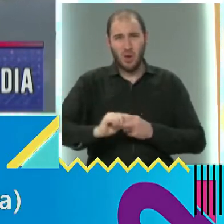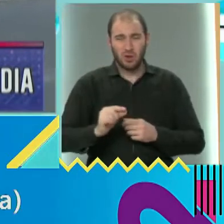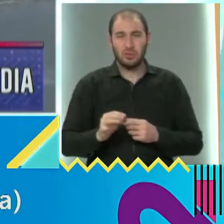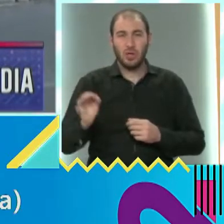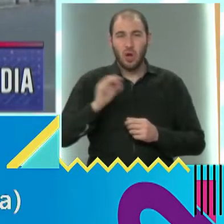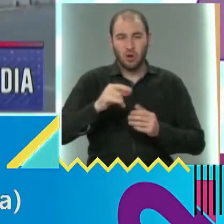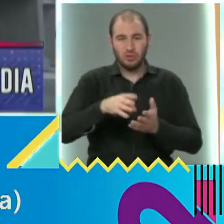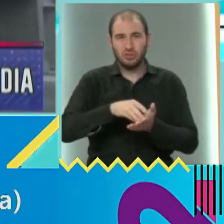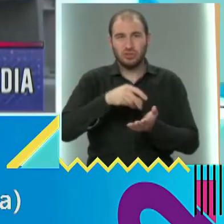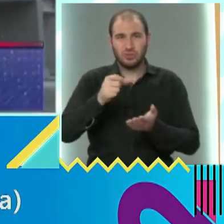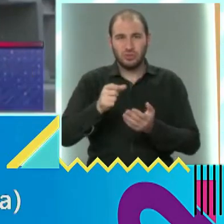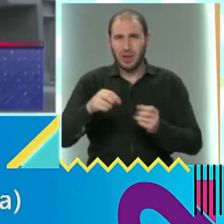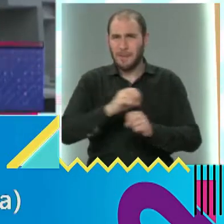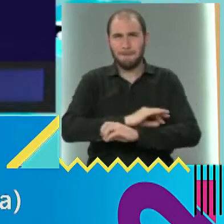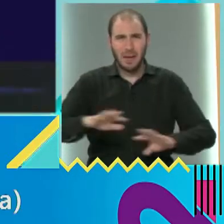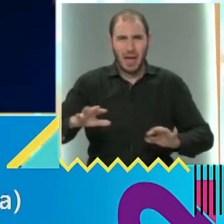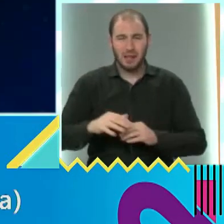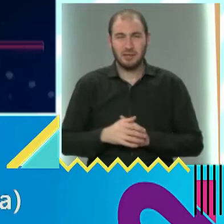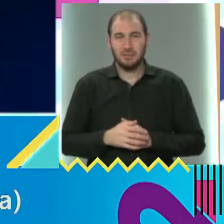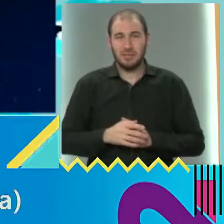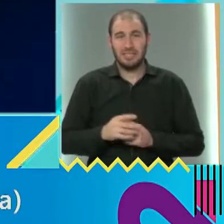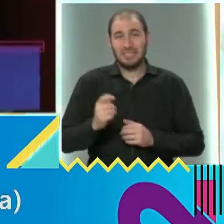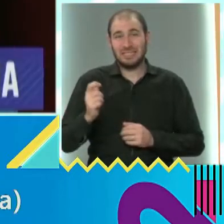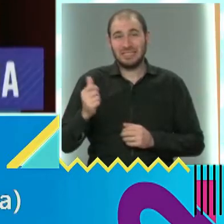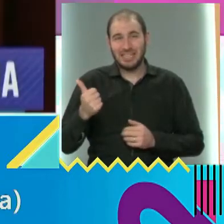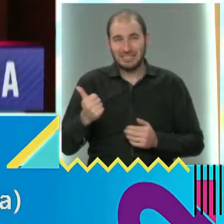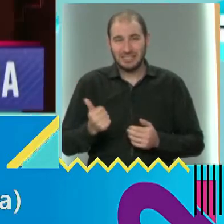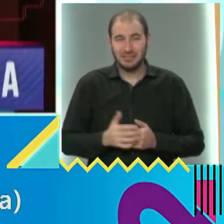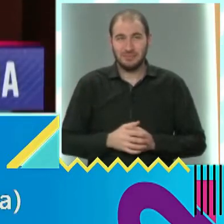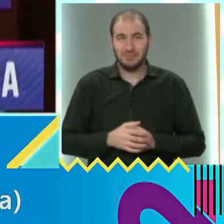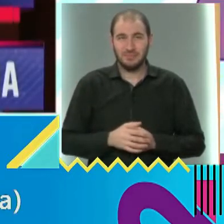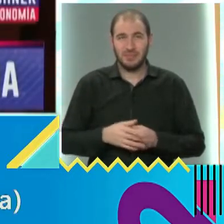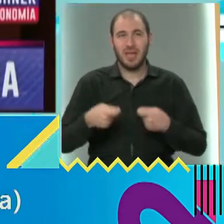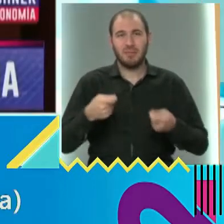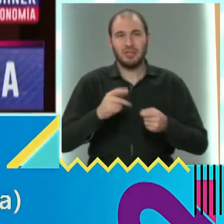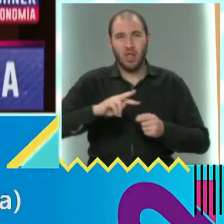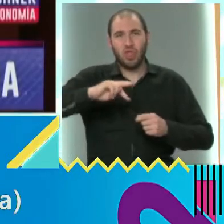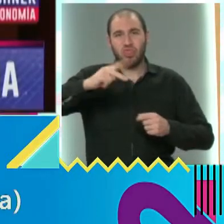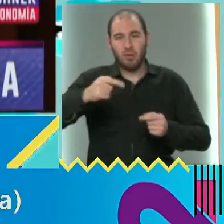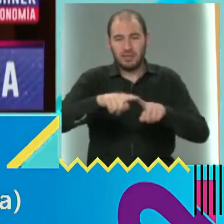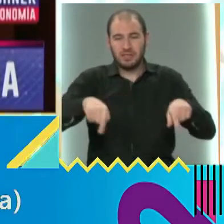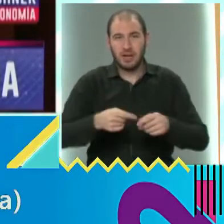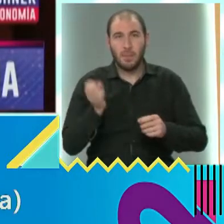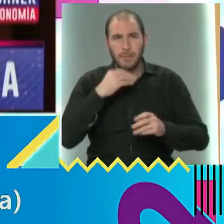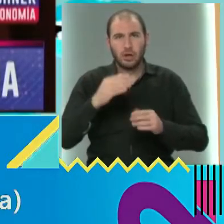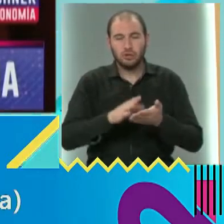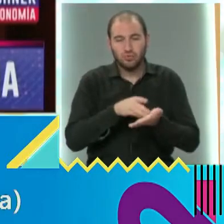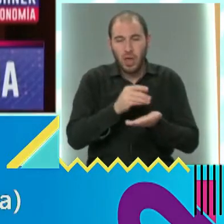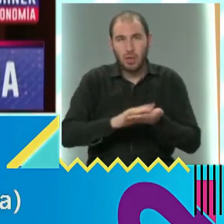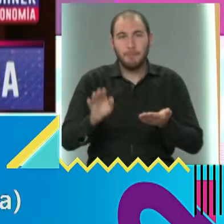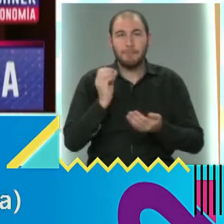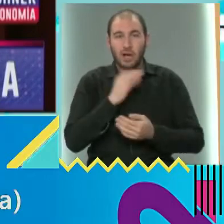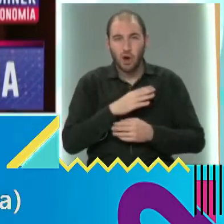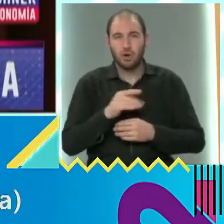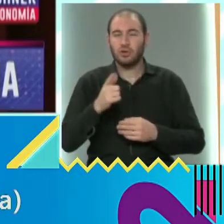que el suelo estuvo en muy malas condiciones y hubo que prácticamente invertir el doble de lo que salió el terreno en mejorar ese suelo. Bueno, eso es